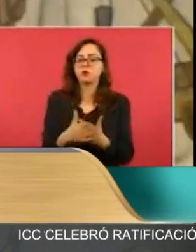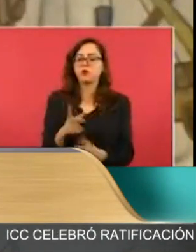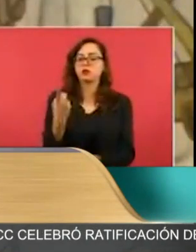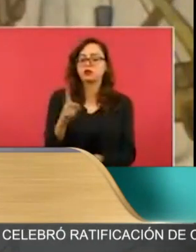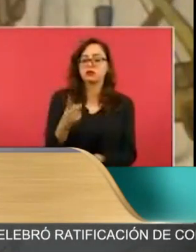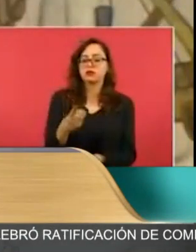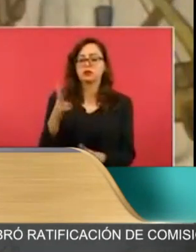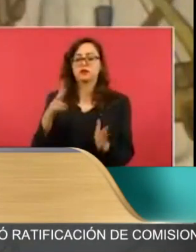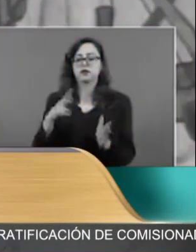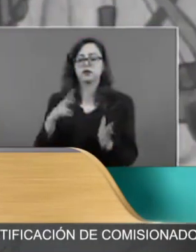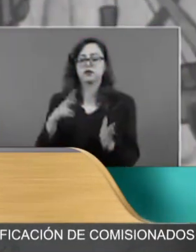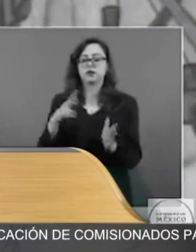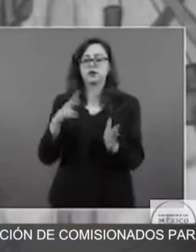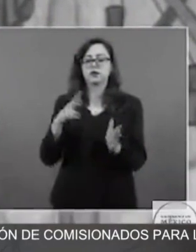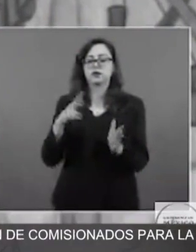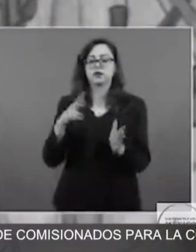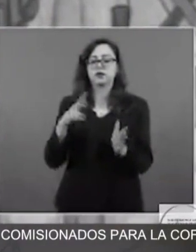de 2023.